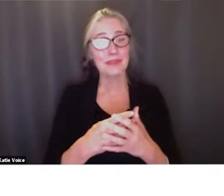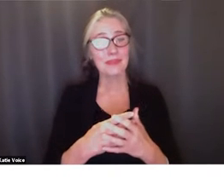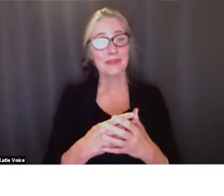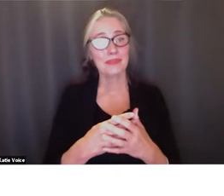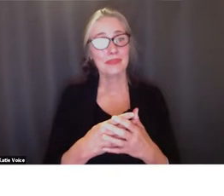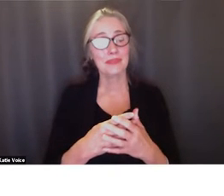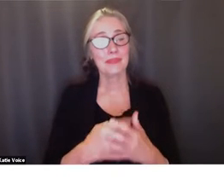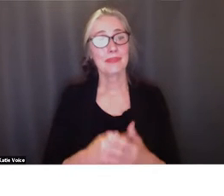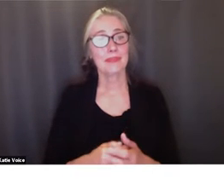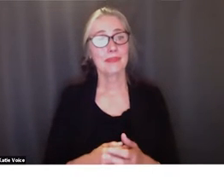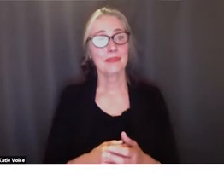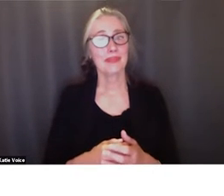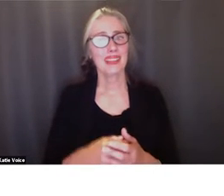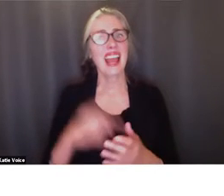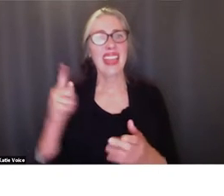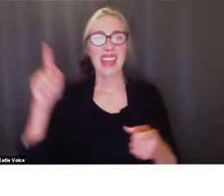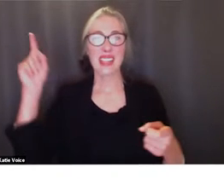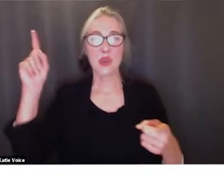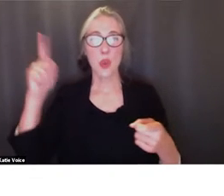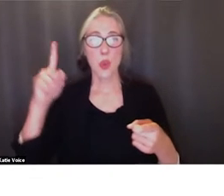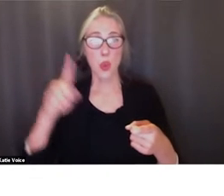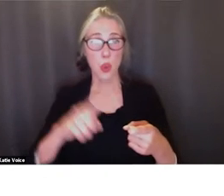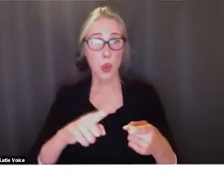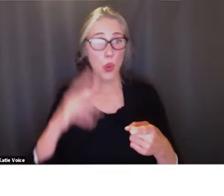ha bajado bastante porque ahora